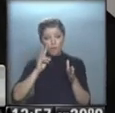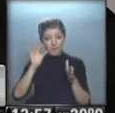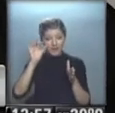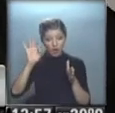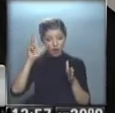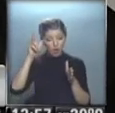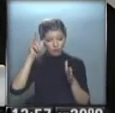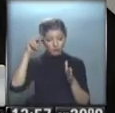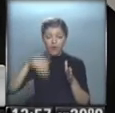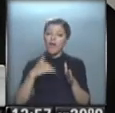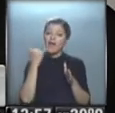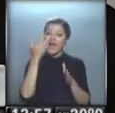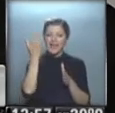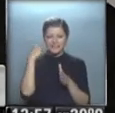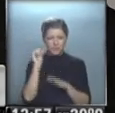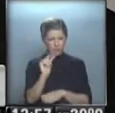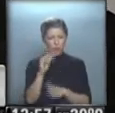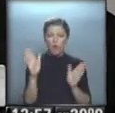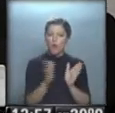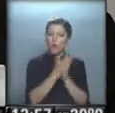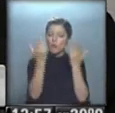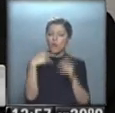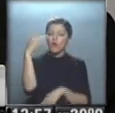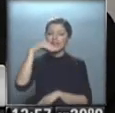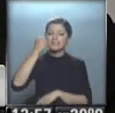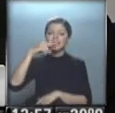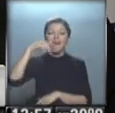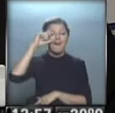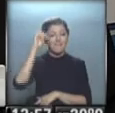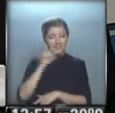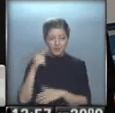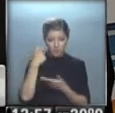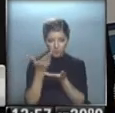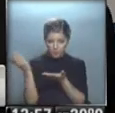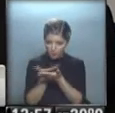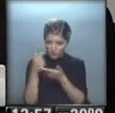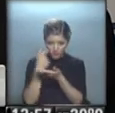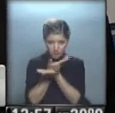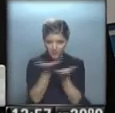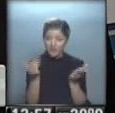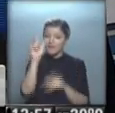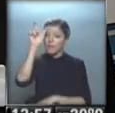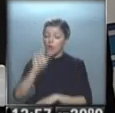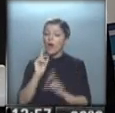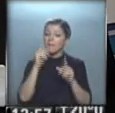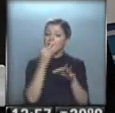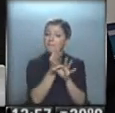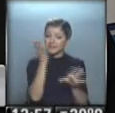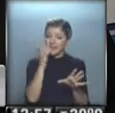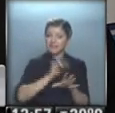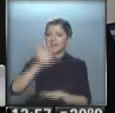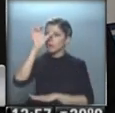y recientemente publicó el libro hugo chávez mi primera vida ramonet es además especialista en geopolítica y